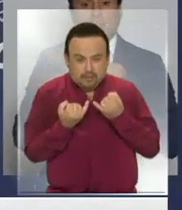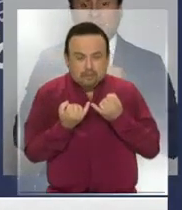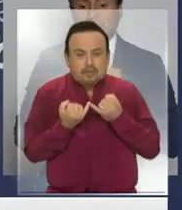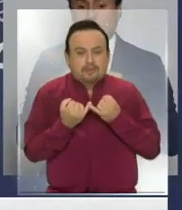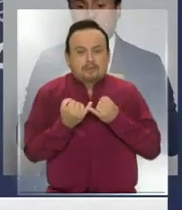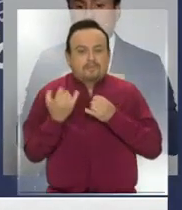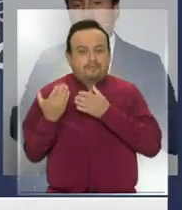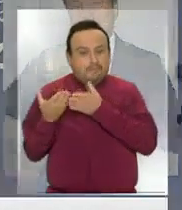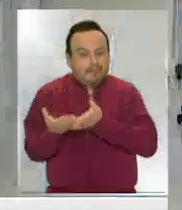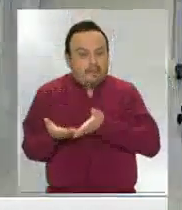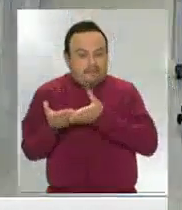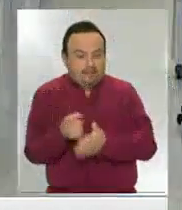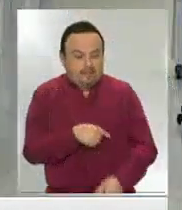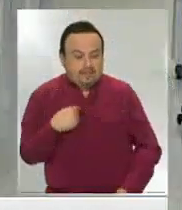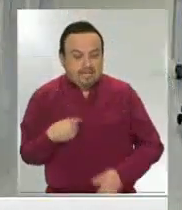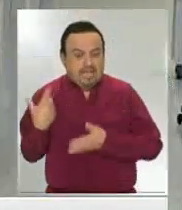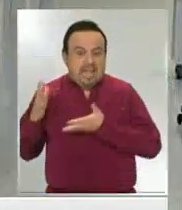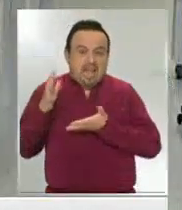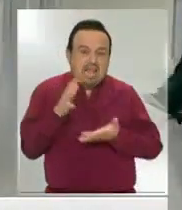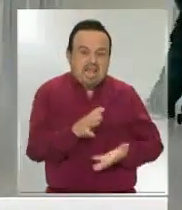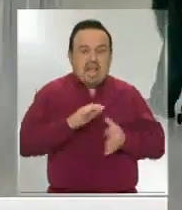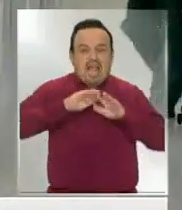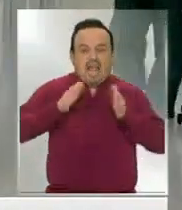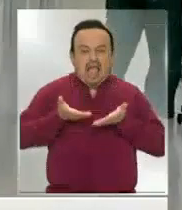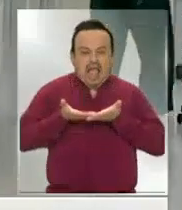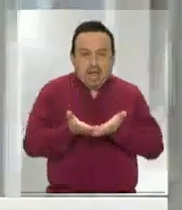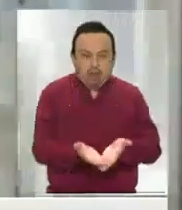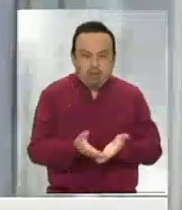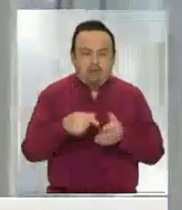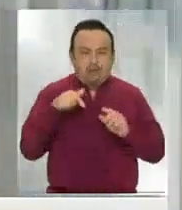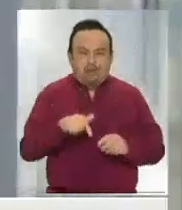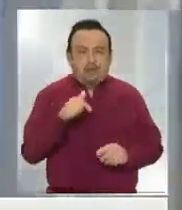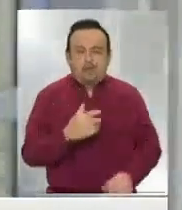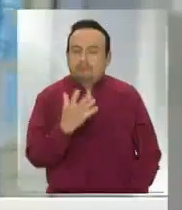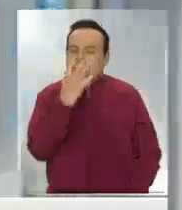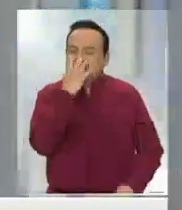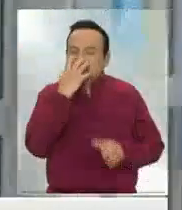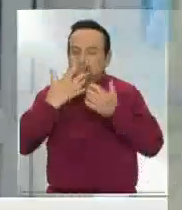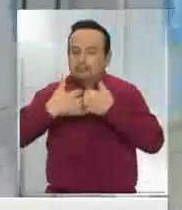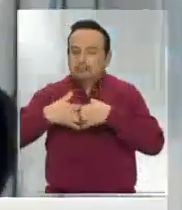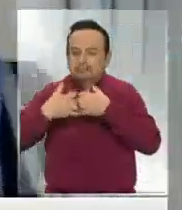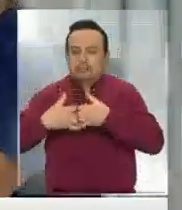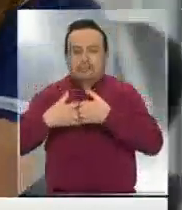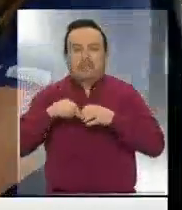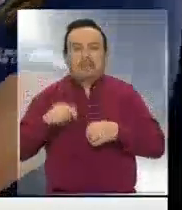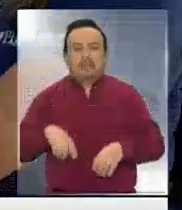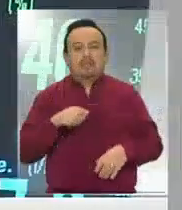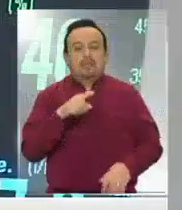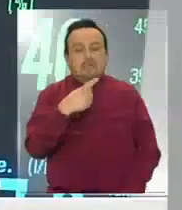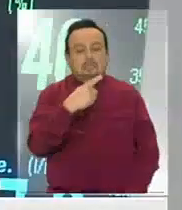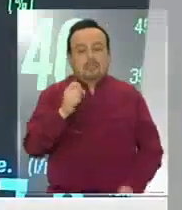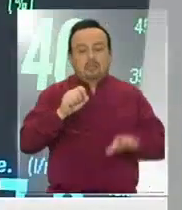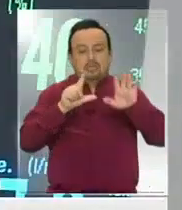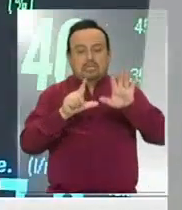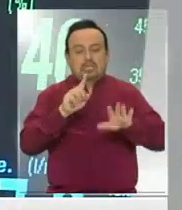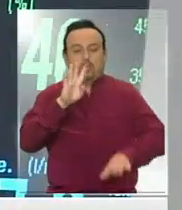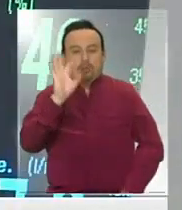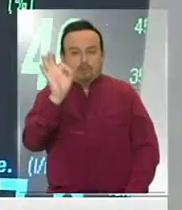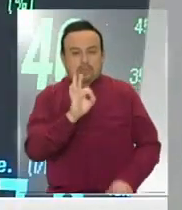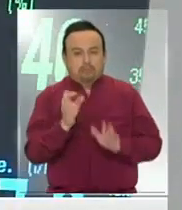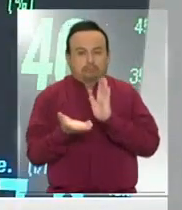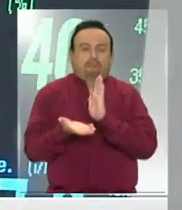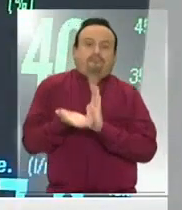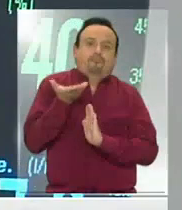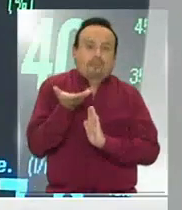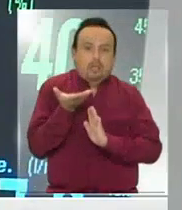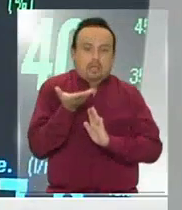en estricto secreto. El aumento de pacientes conectados a ventilación mecánica fue de 174% en 6 días, cifra que